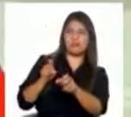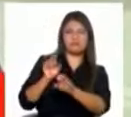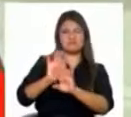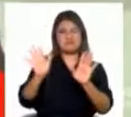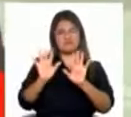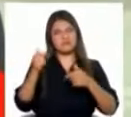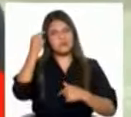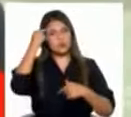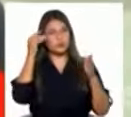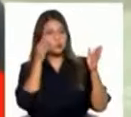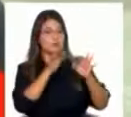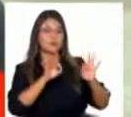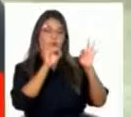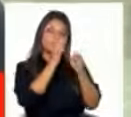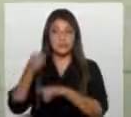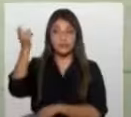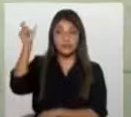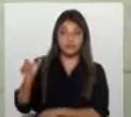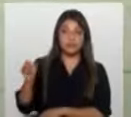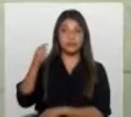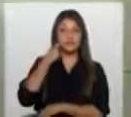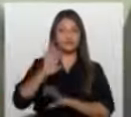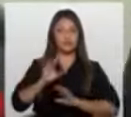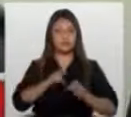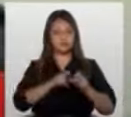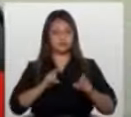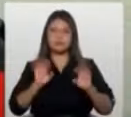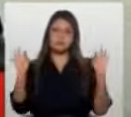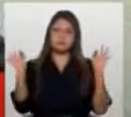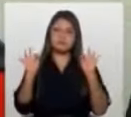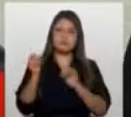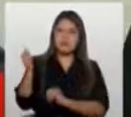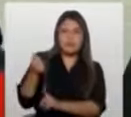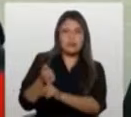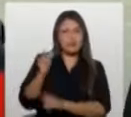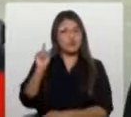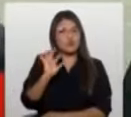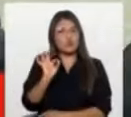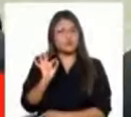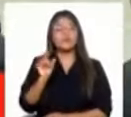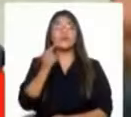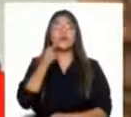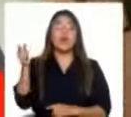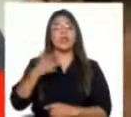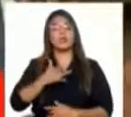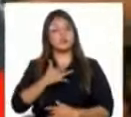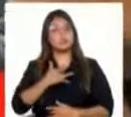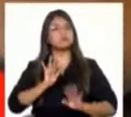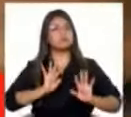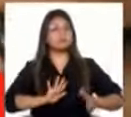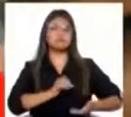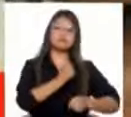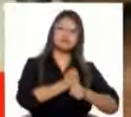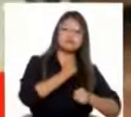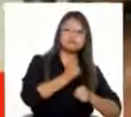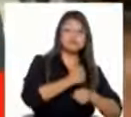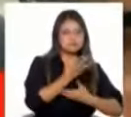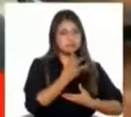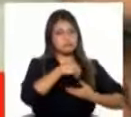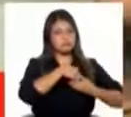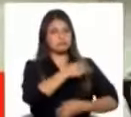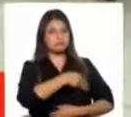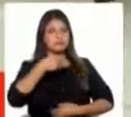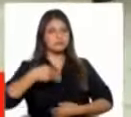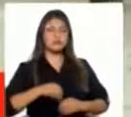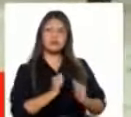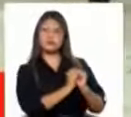estaría renunciando al cargo. En declaraciones a la prensa aseguró sentirse cómodo trabajando en